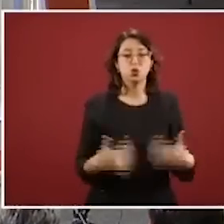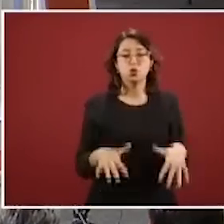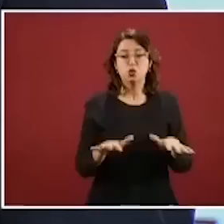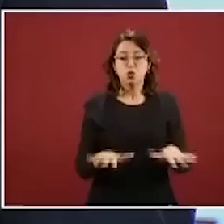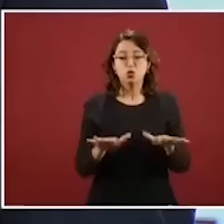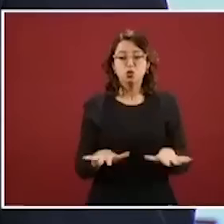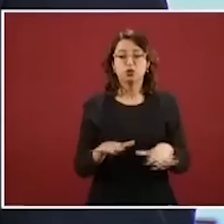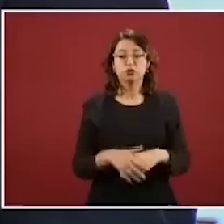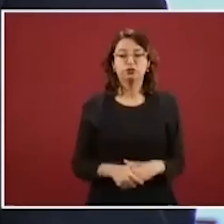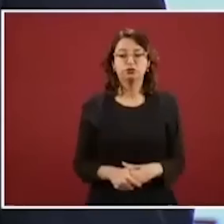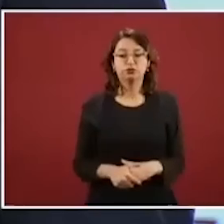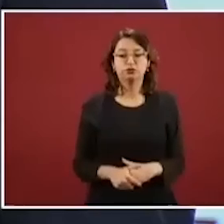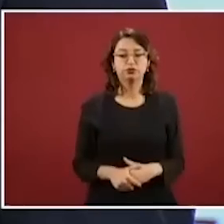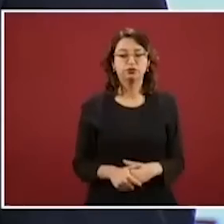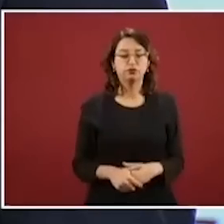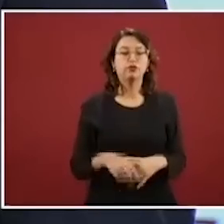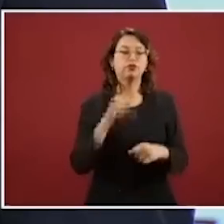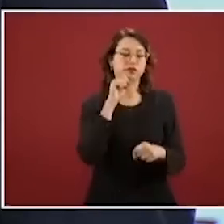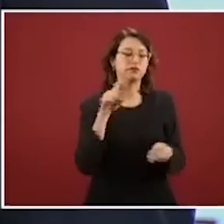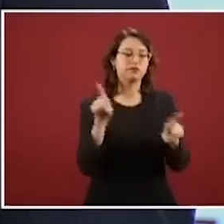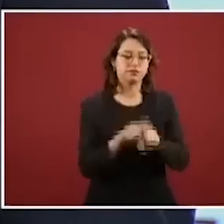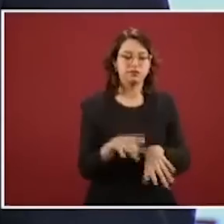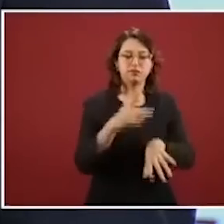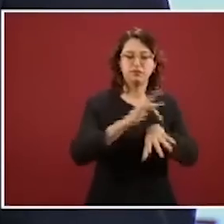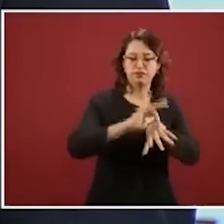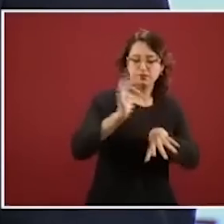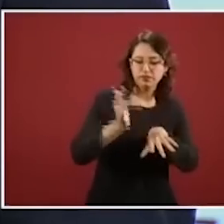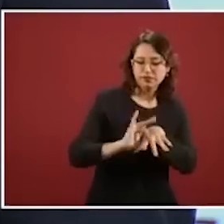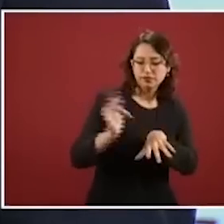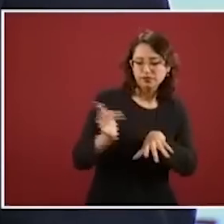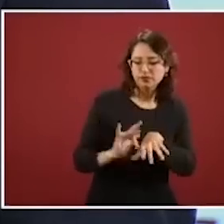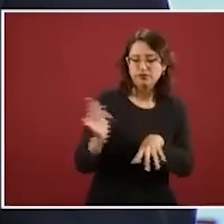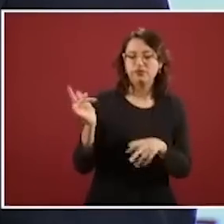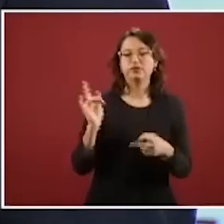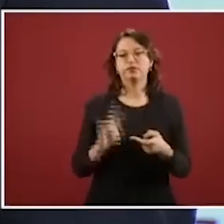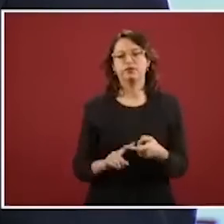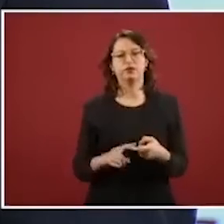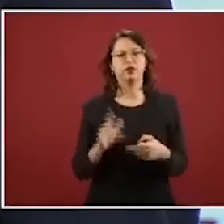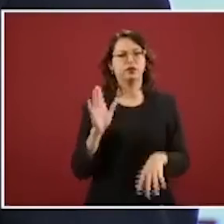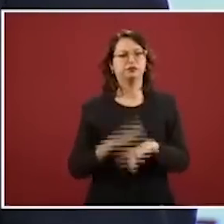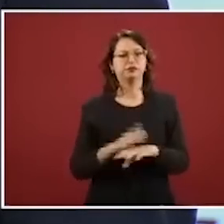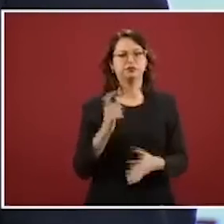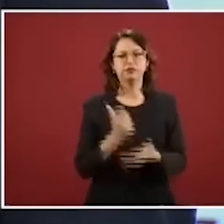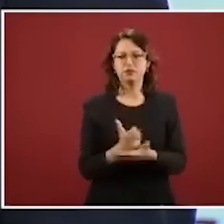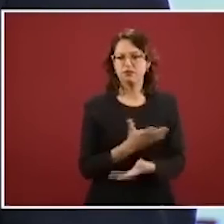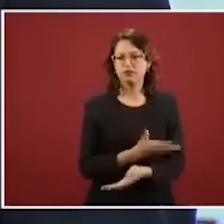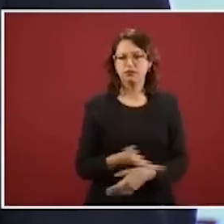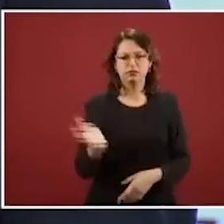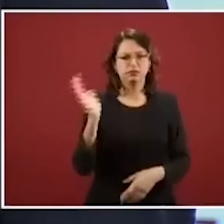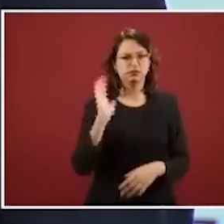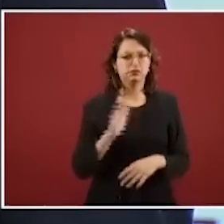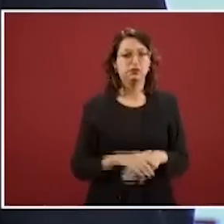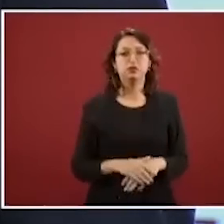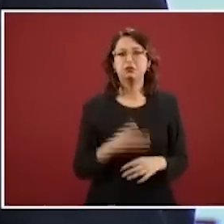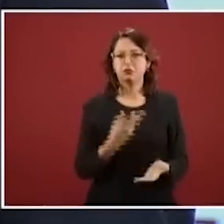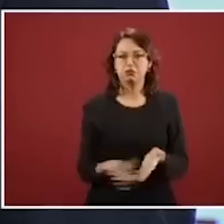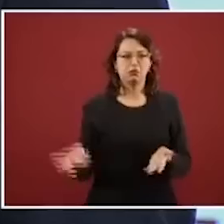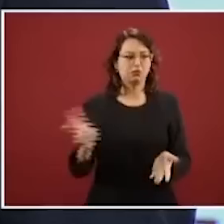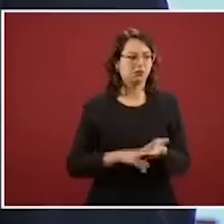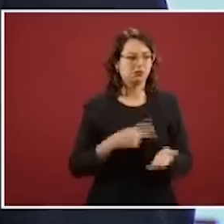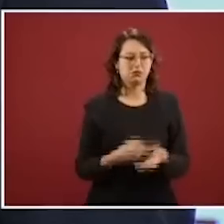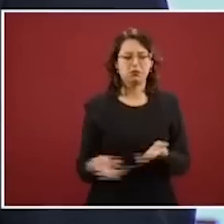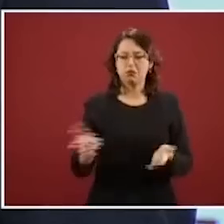principales, las joyas de mayor valor, vendimos a un elevado, un bastante sobreprecio